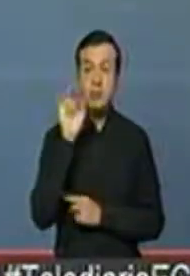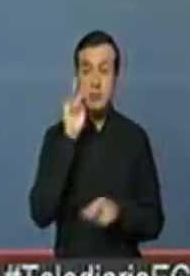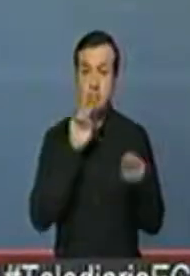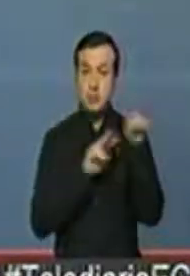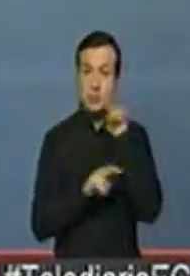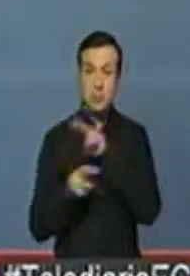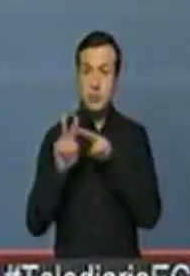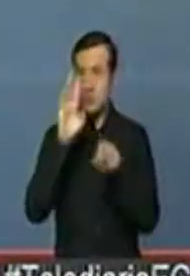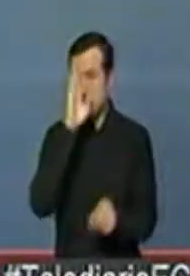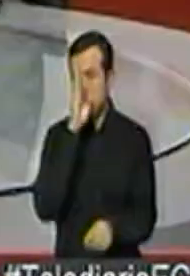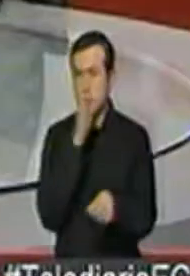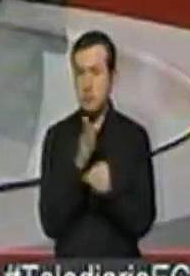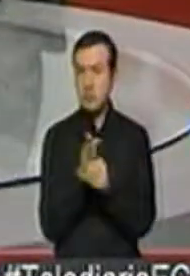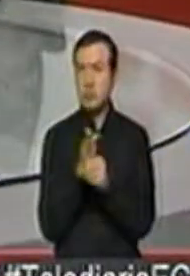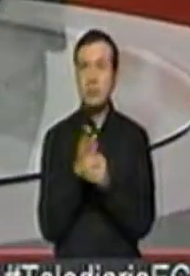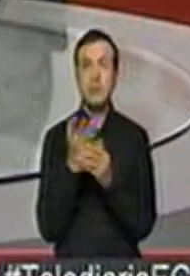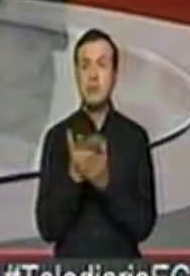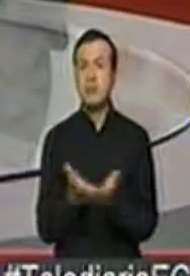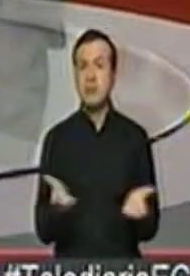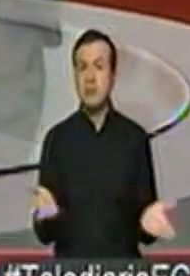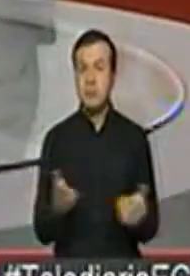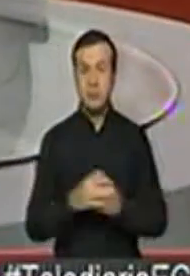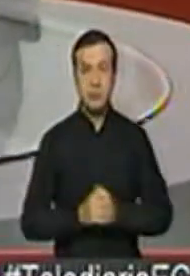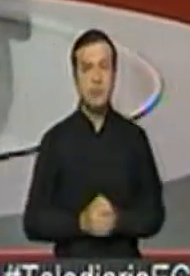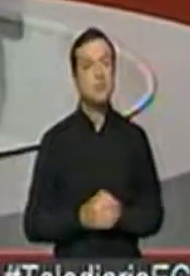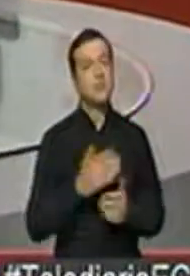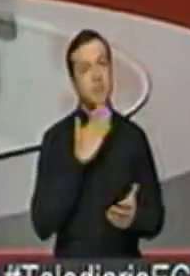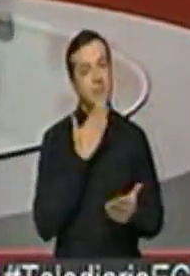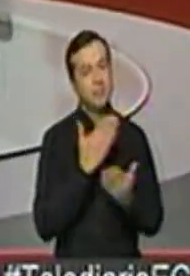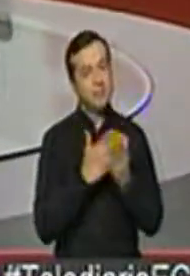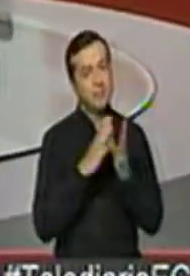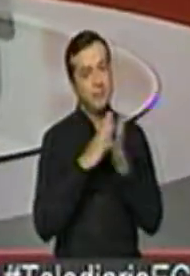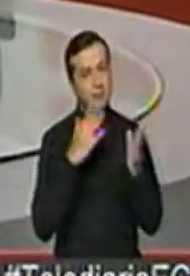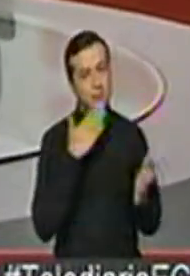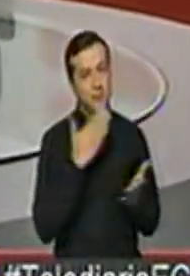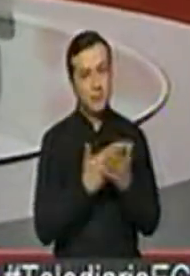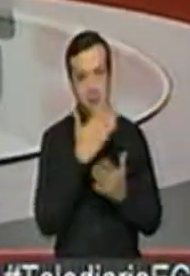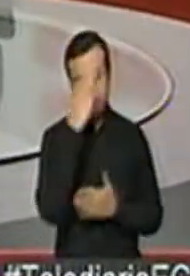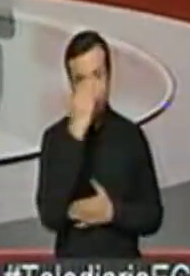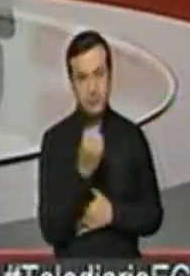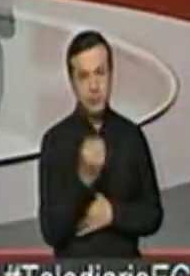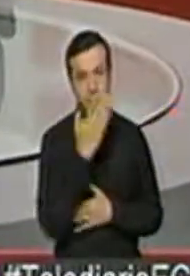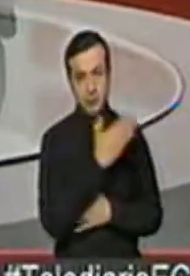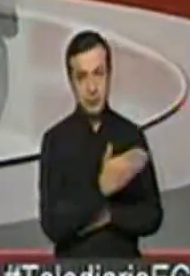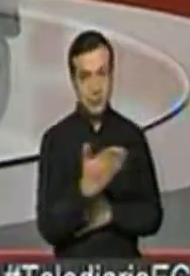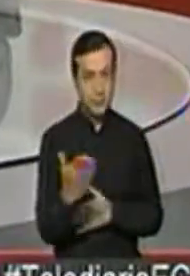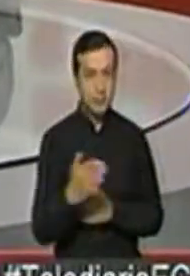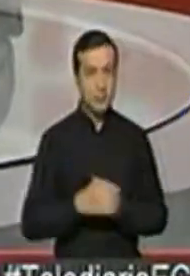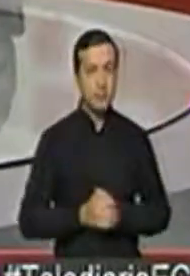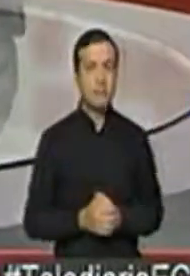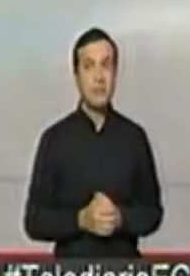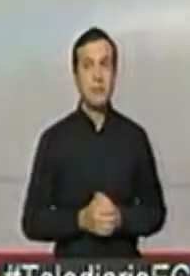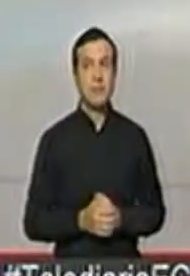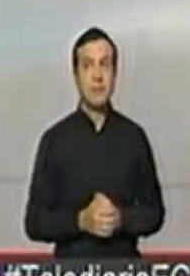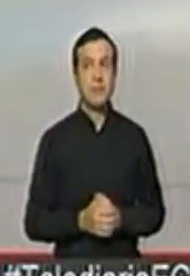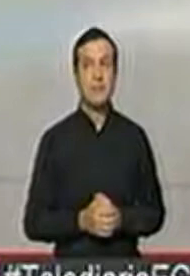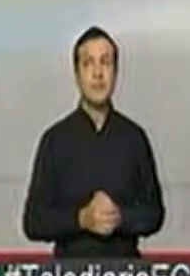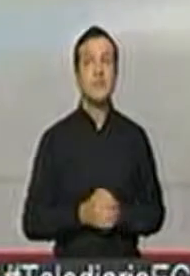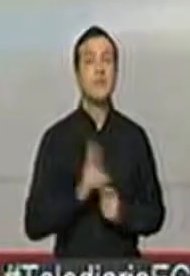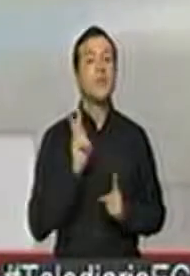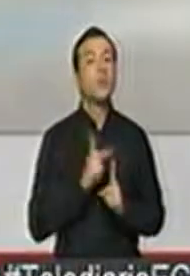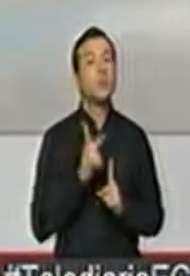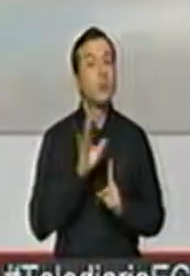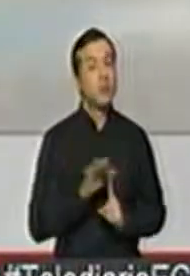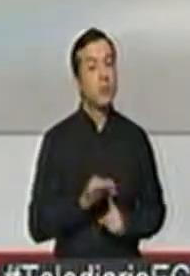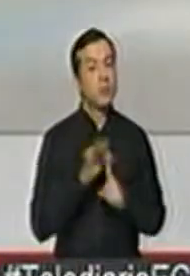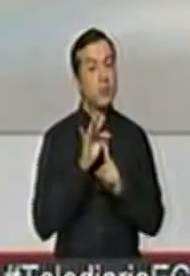el propósito de esta actividad, economista? Bienvenida, buenos días. Muchas gracias, buenos días con todos. Realmente esto es un hito bastante